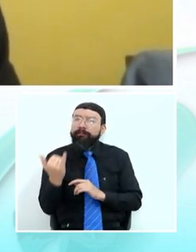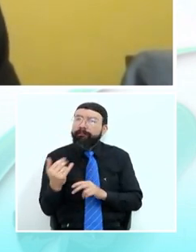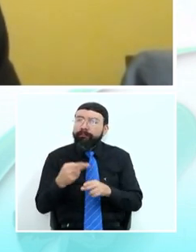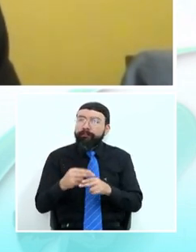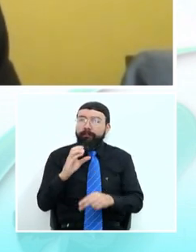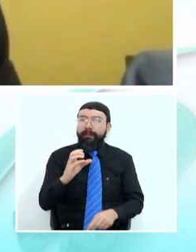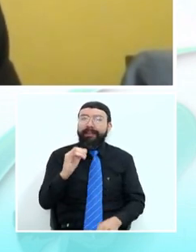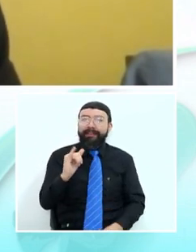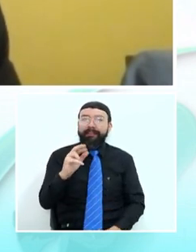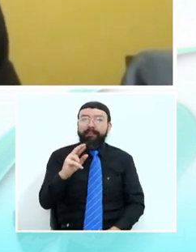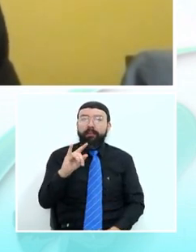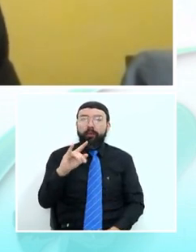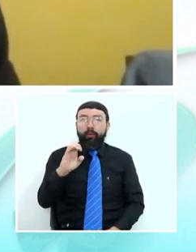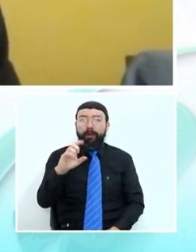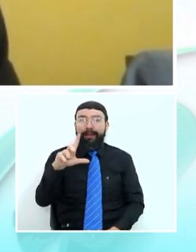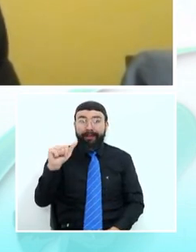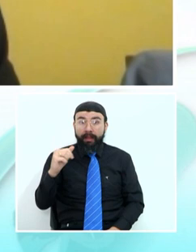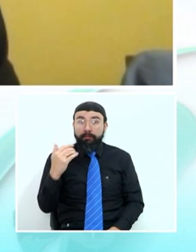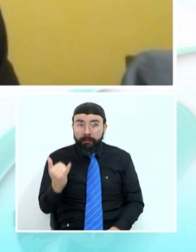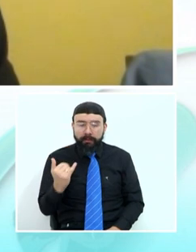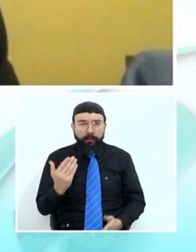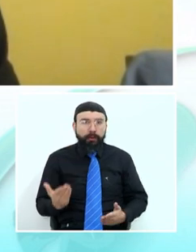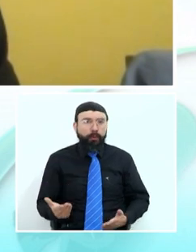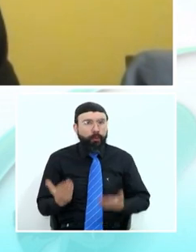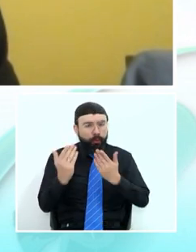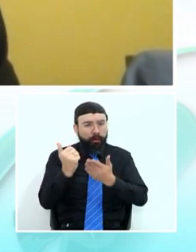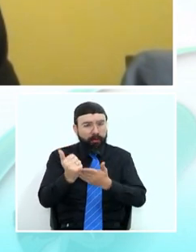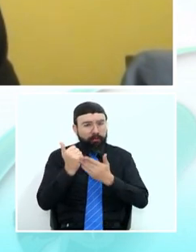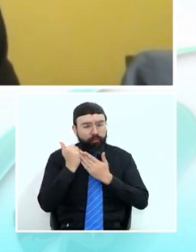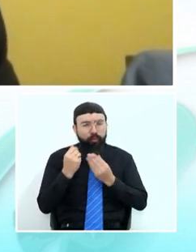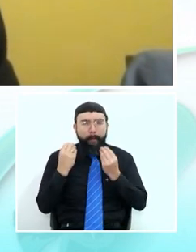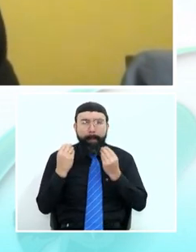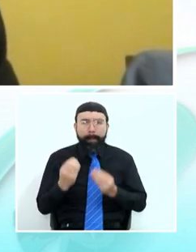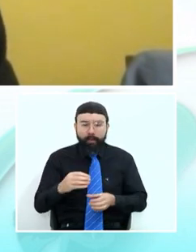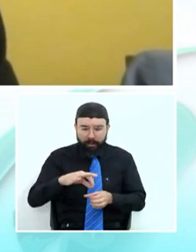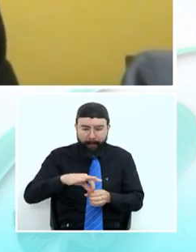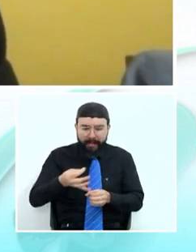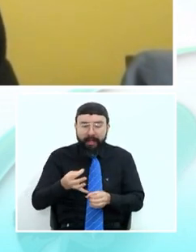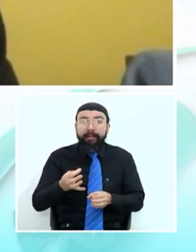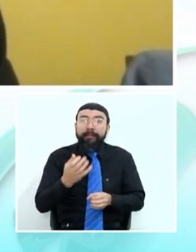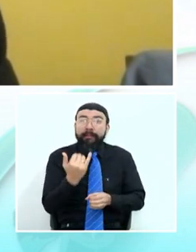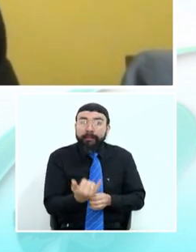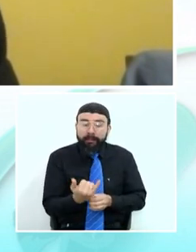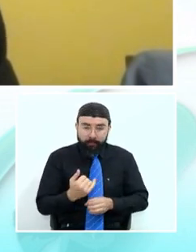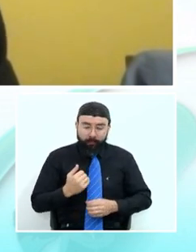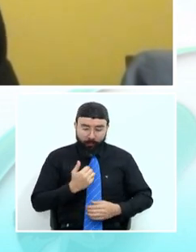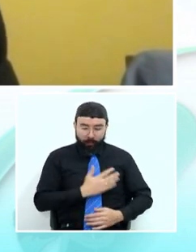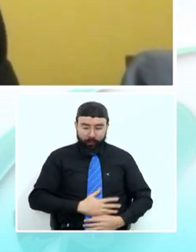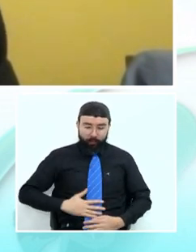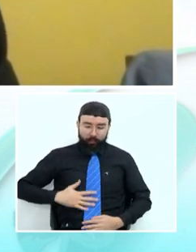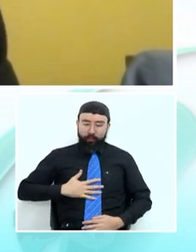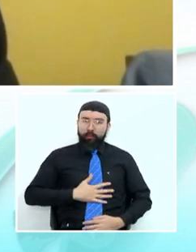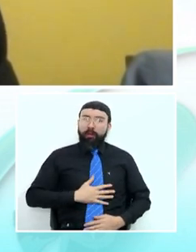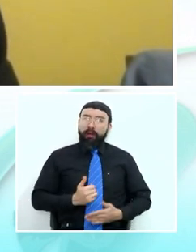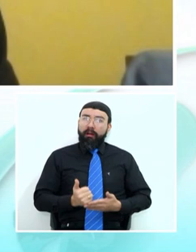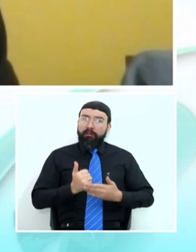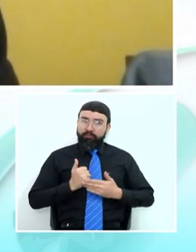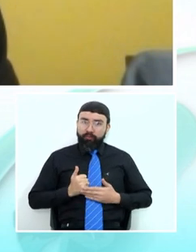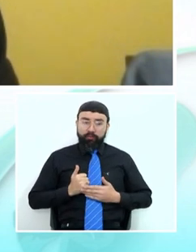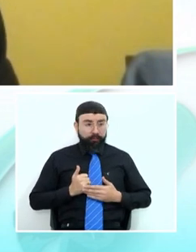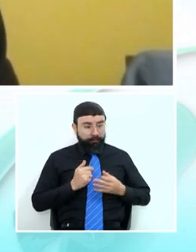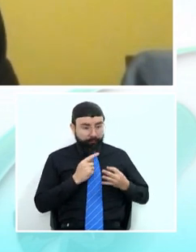ciruela. La ciruela tiene una connotación también a nivel del sistema digestivo, que yo diría que esas tres